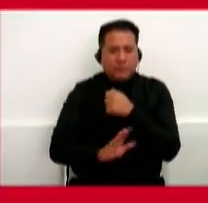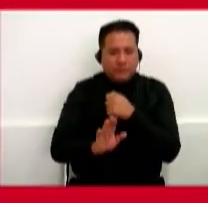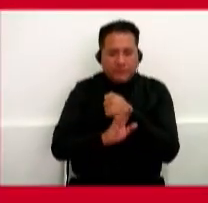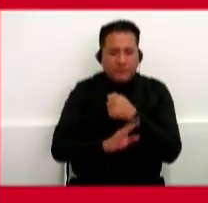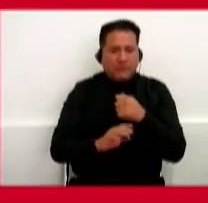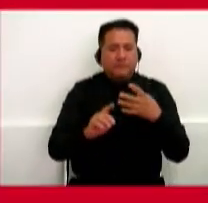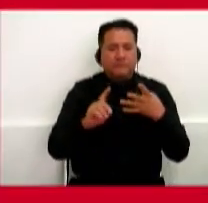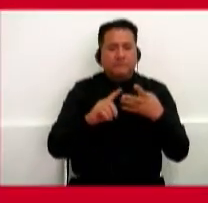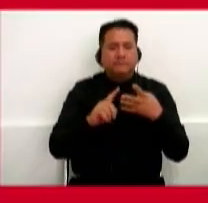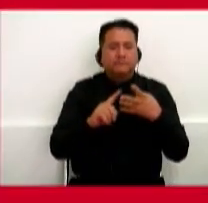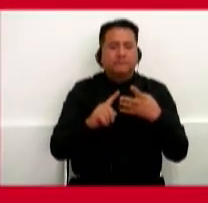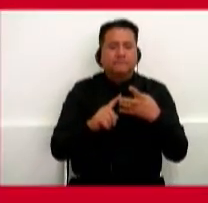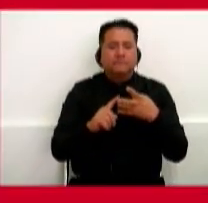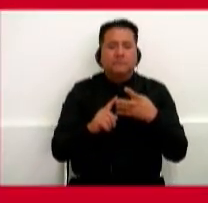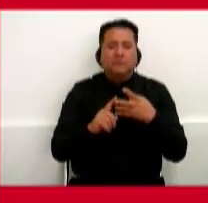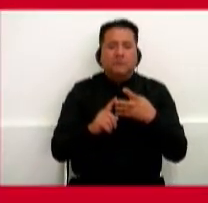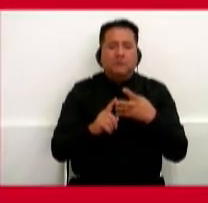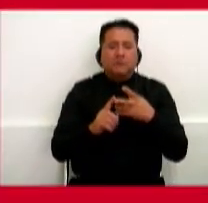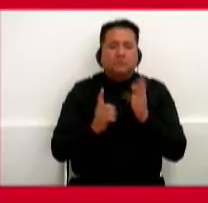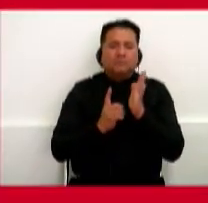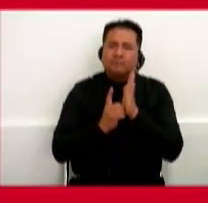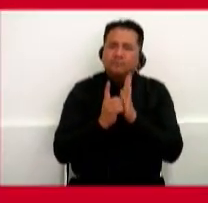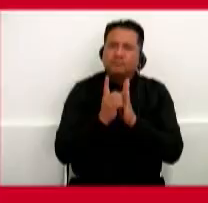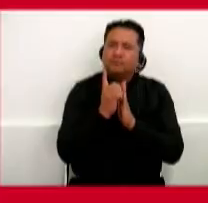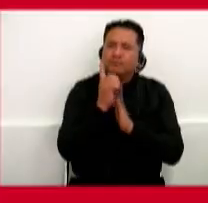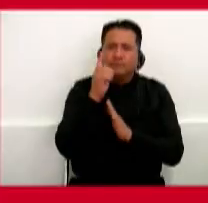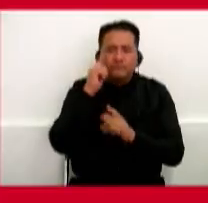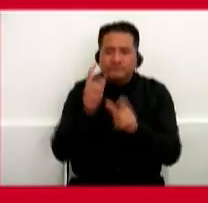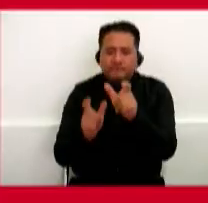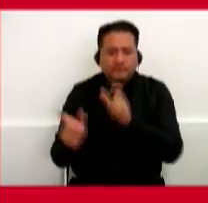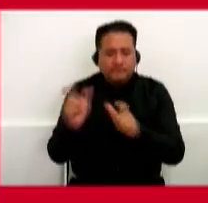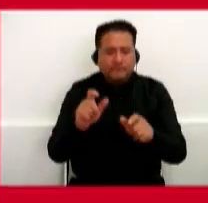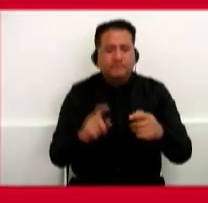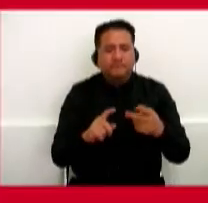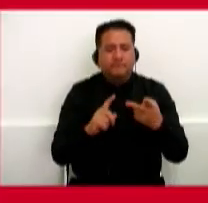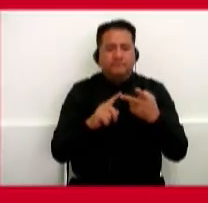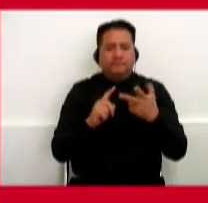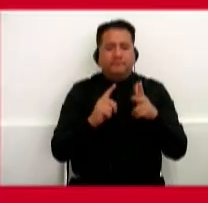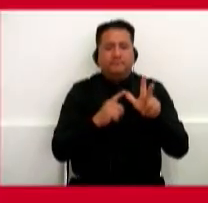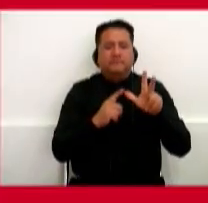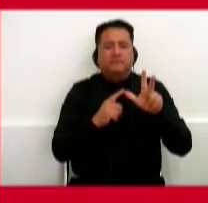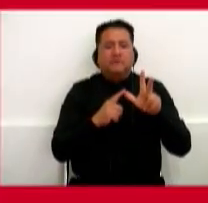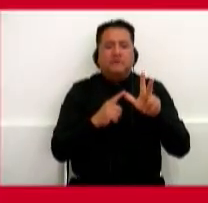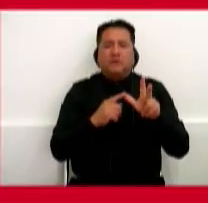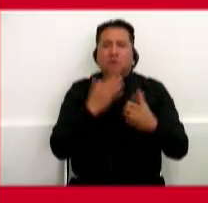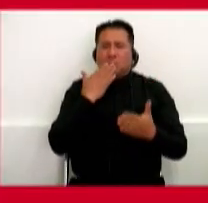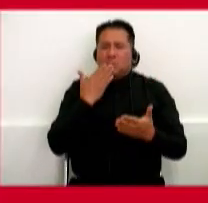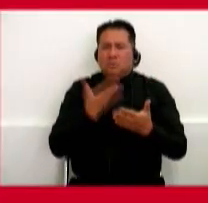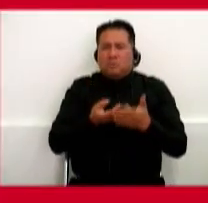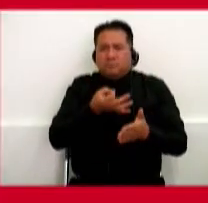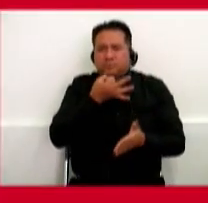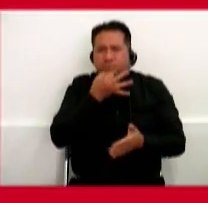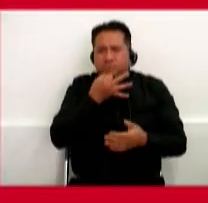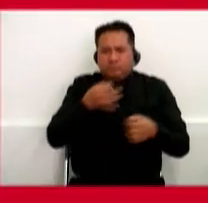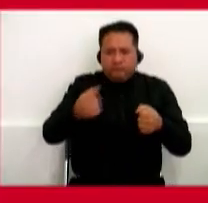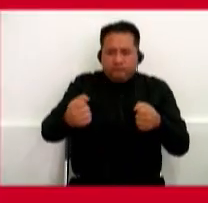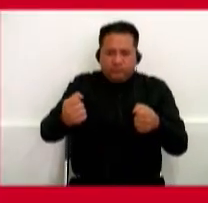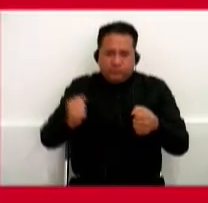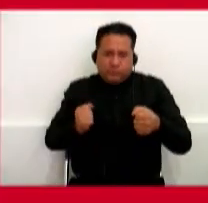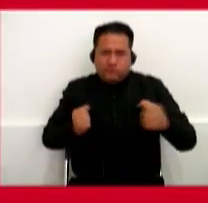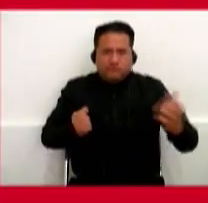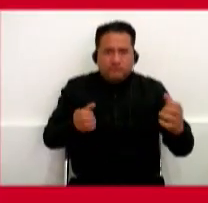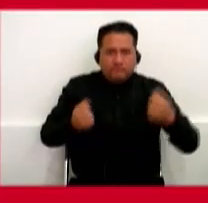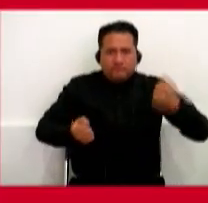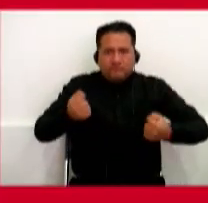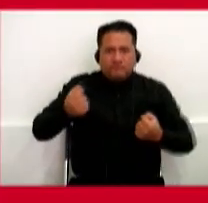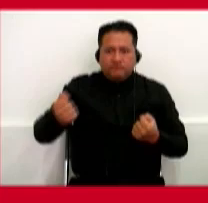en Antapacay somos conscientes y estamos convencidos de que estos cuatro retos los podemos